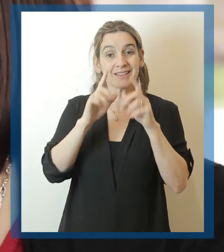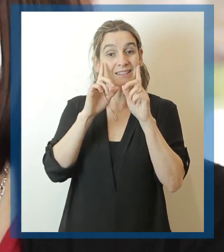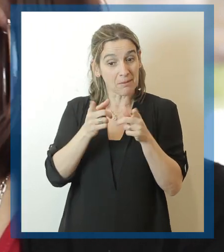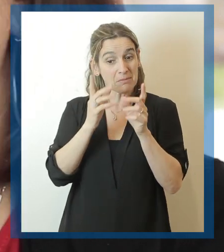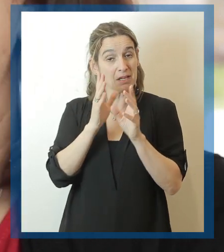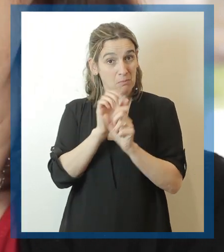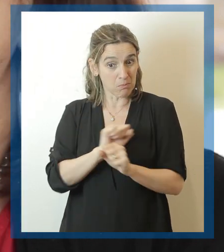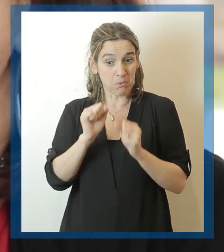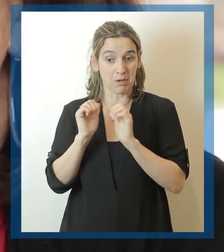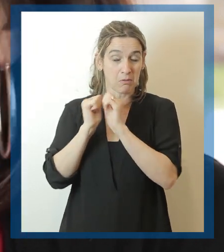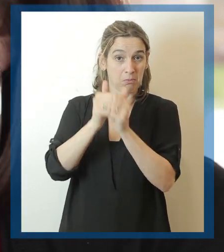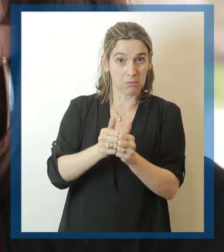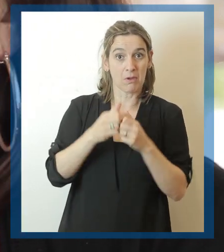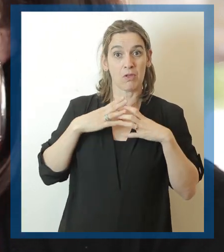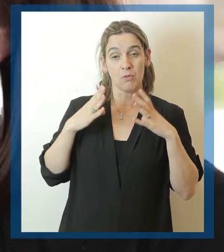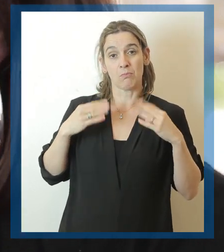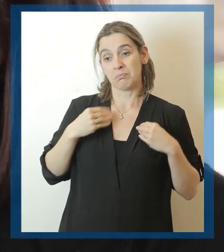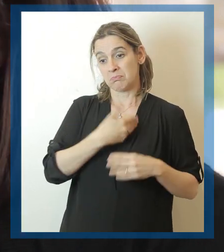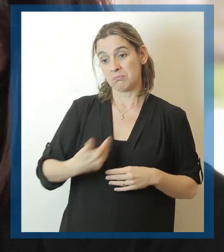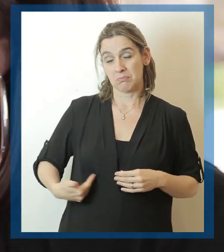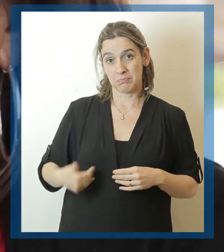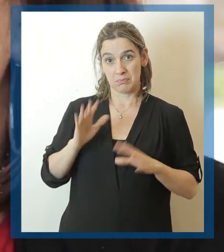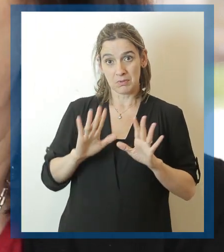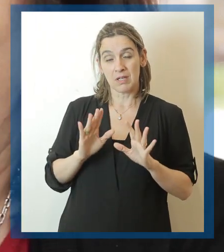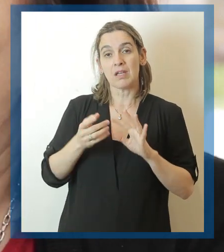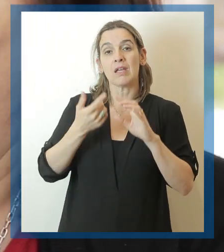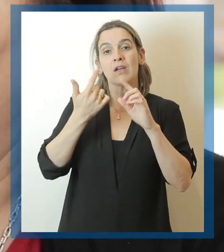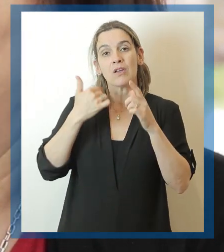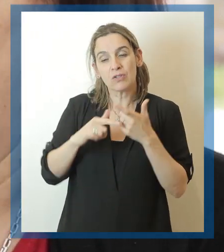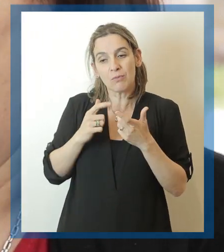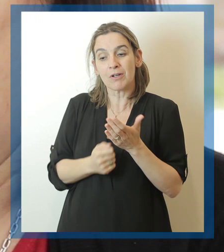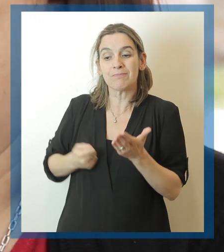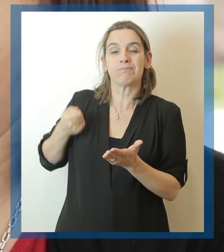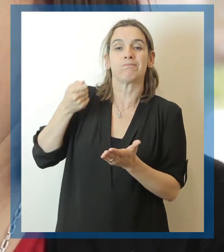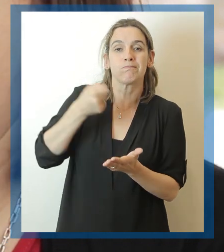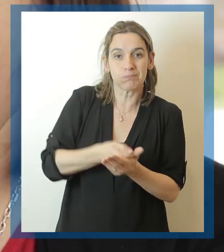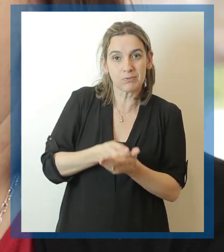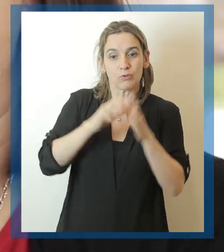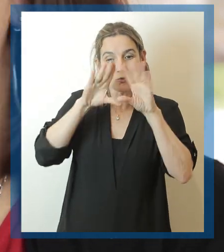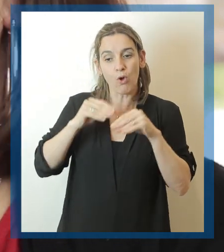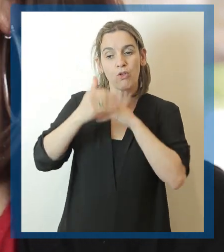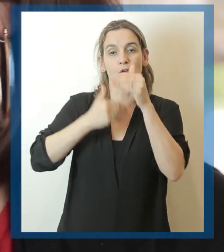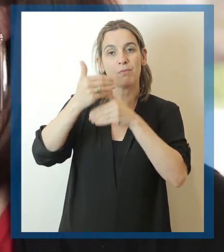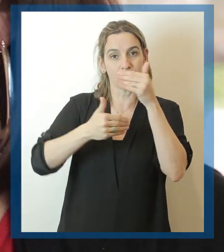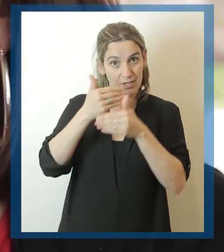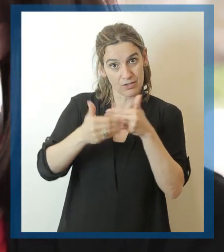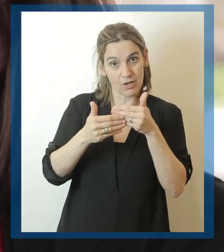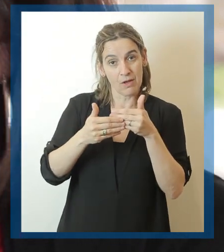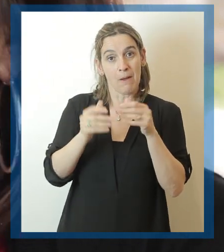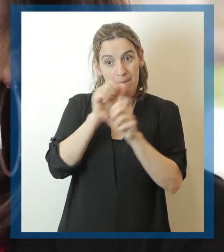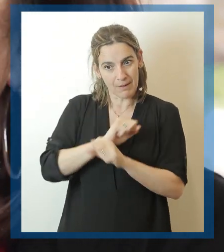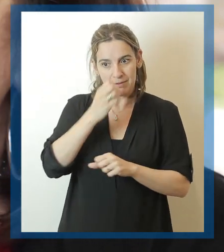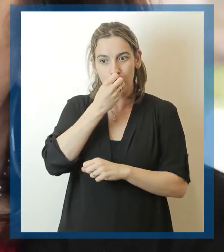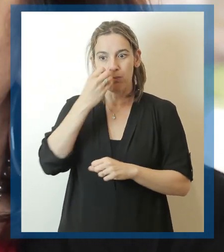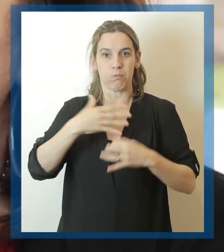una beca, y aquellos que quieren también van con el maestro de educación primaria. O sea, como que